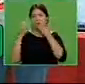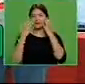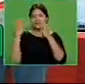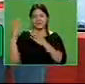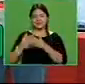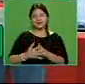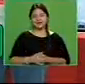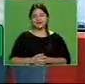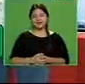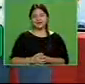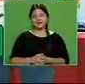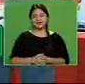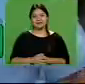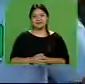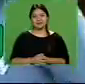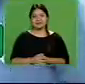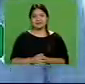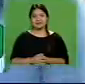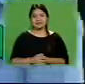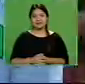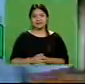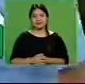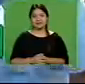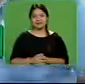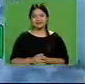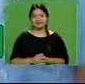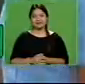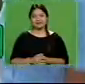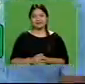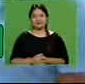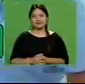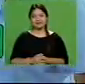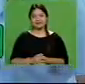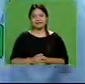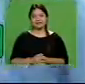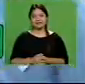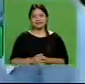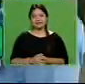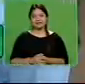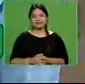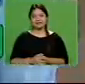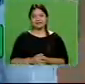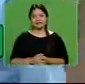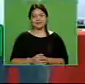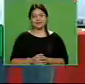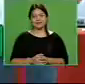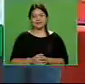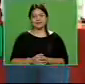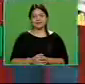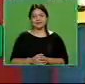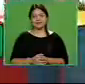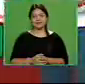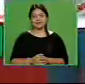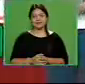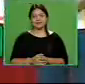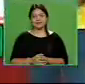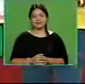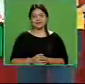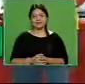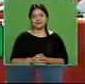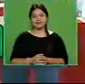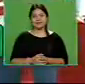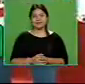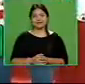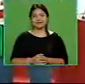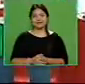A Naika Auxiliadora Escobar Silva. Ven acá, Naika. ¿Cómo estás tú?